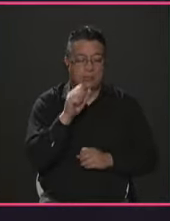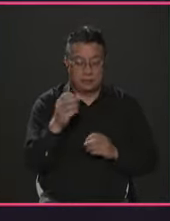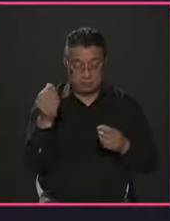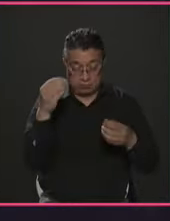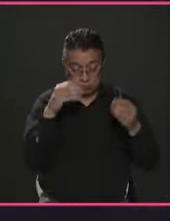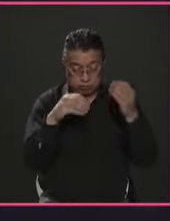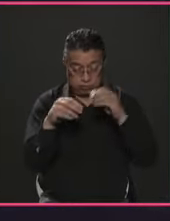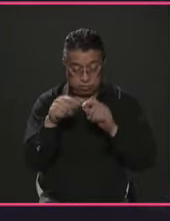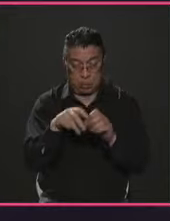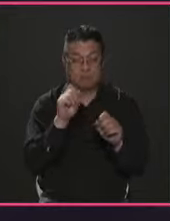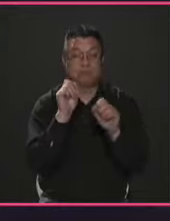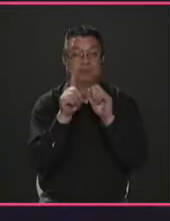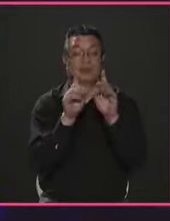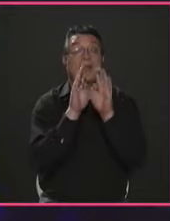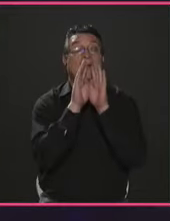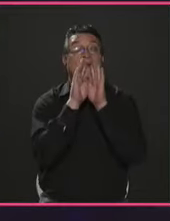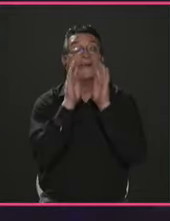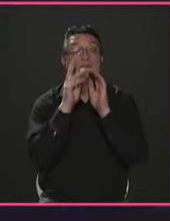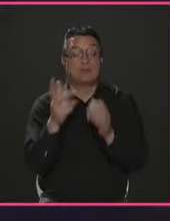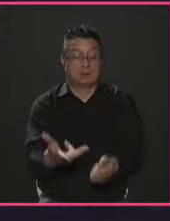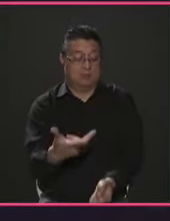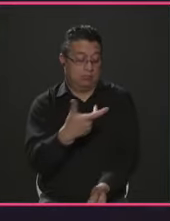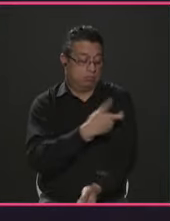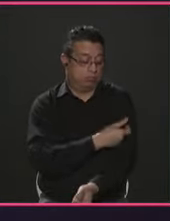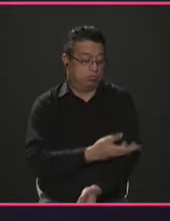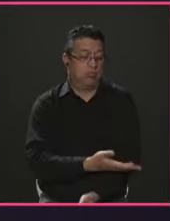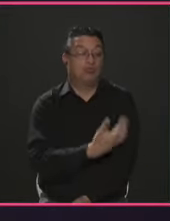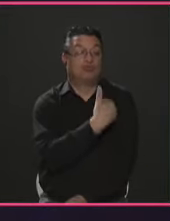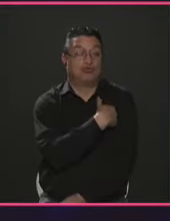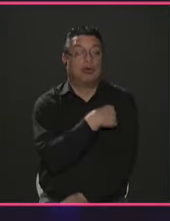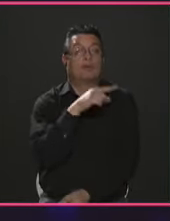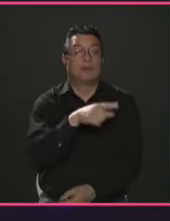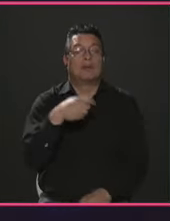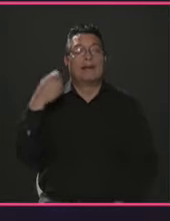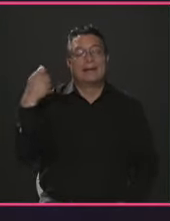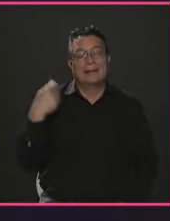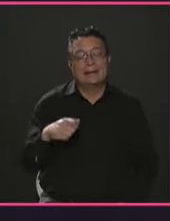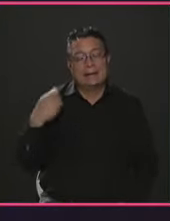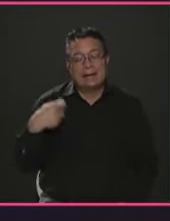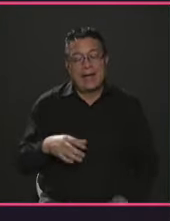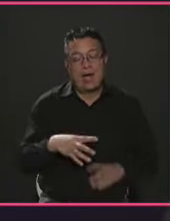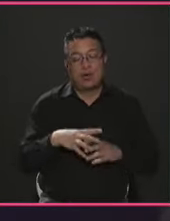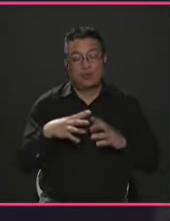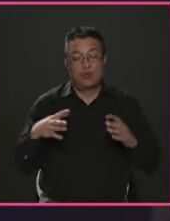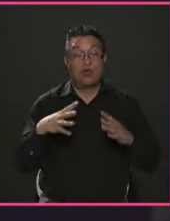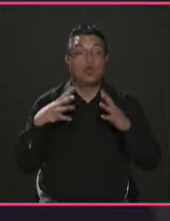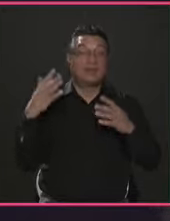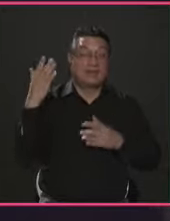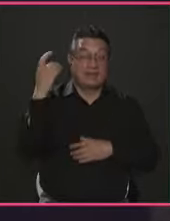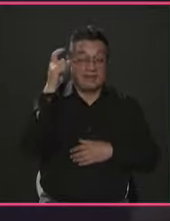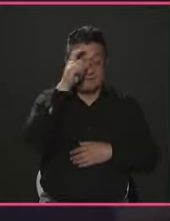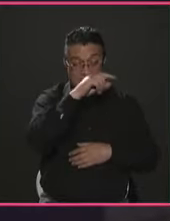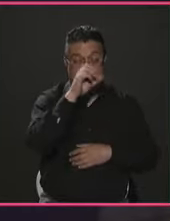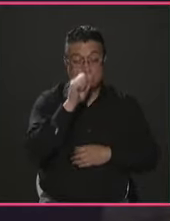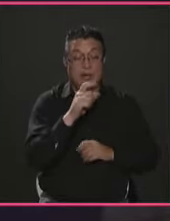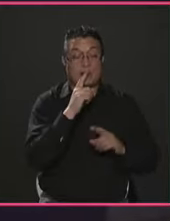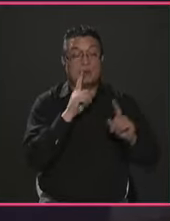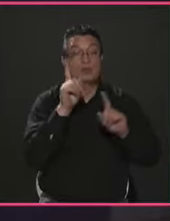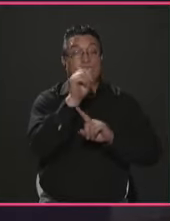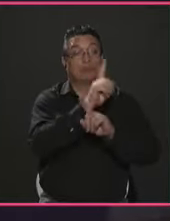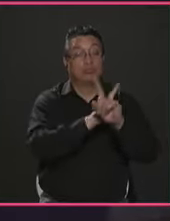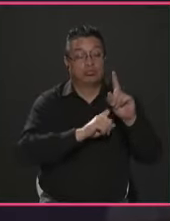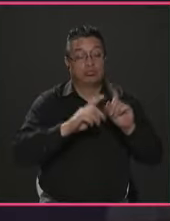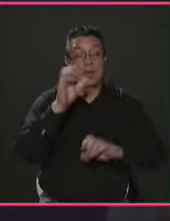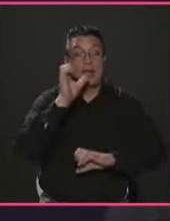sea lo suficientemente limpio para poder inyectar a cualquier tipo de persona por esto es terriblemente caro Así que es muy difícil poder converser a